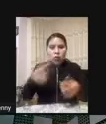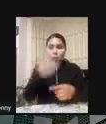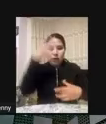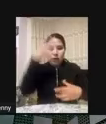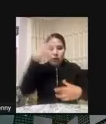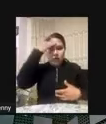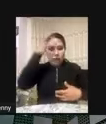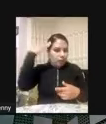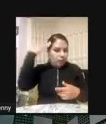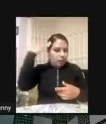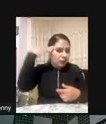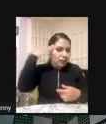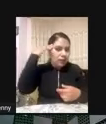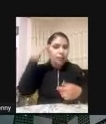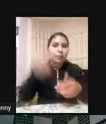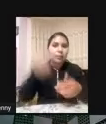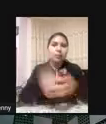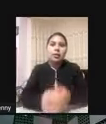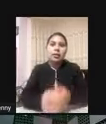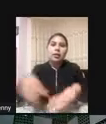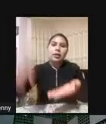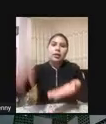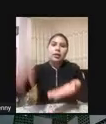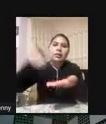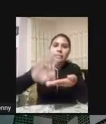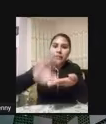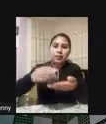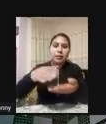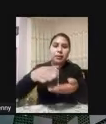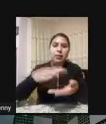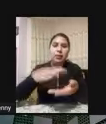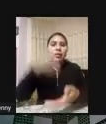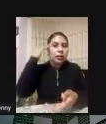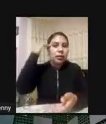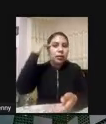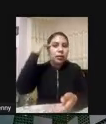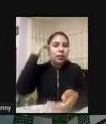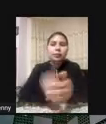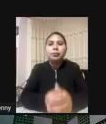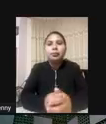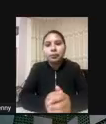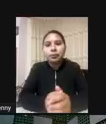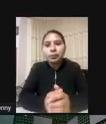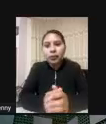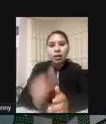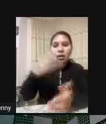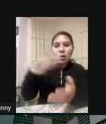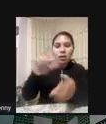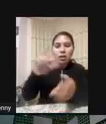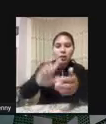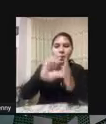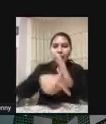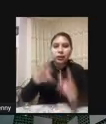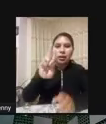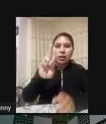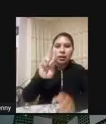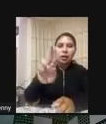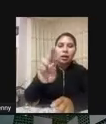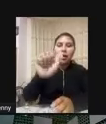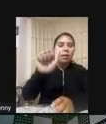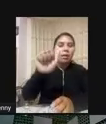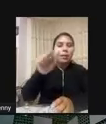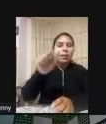estar con discapacidad intelectual y el trastorno del espectro autista. Y luego experiencias